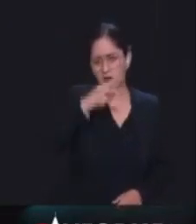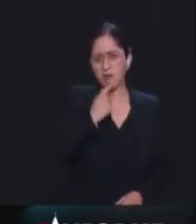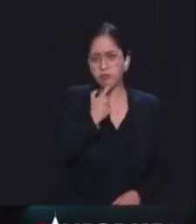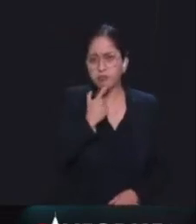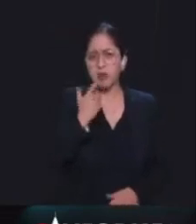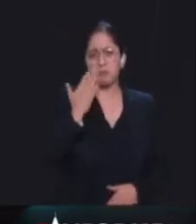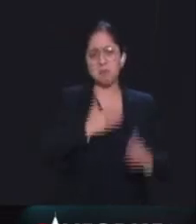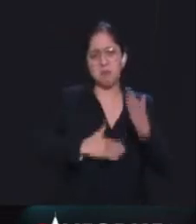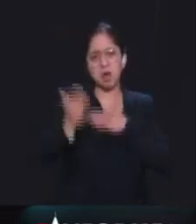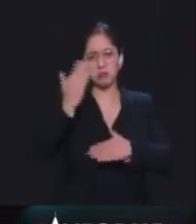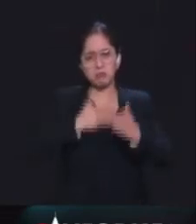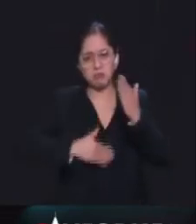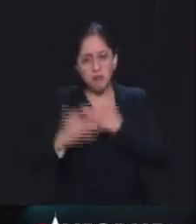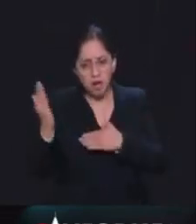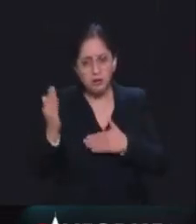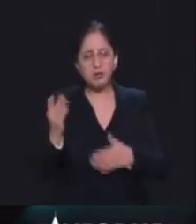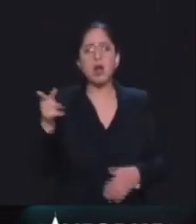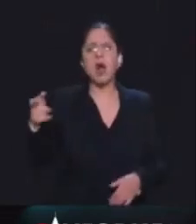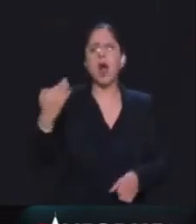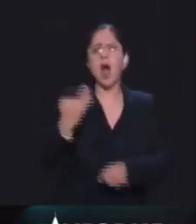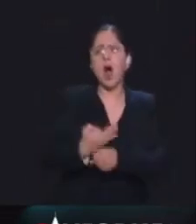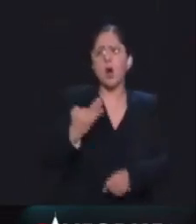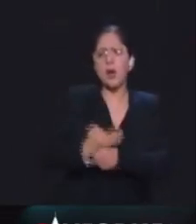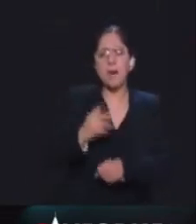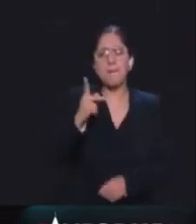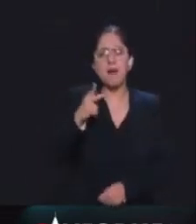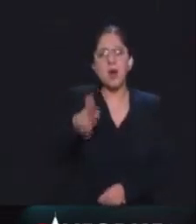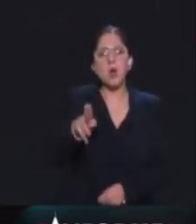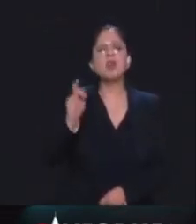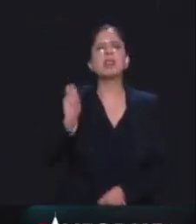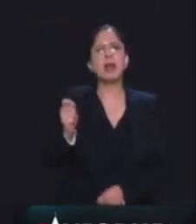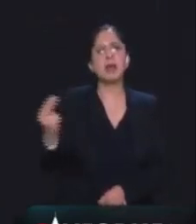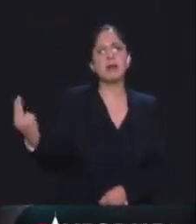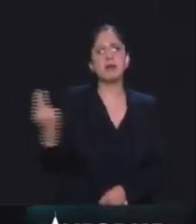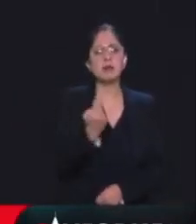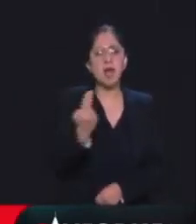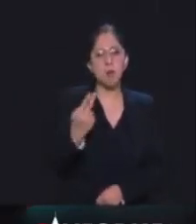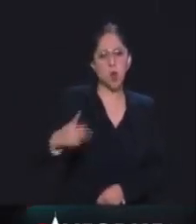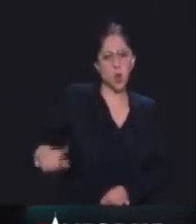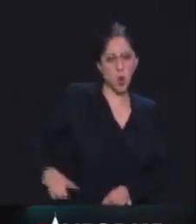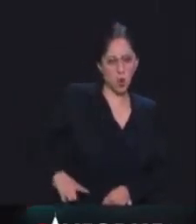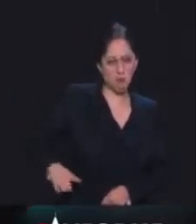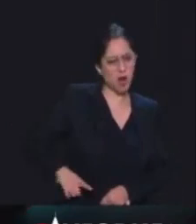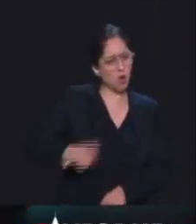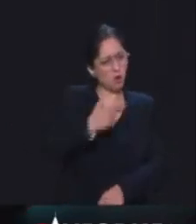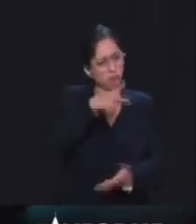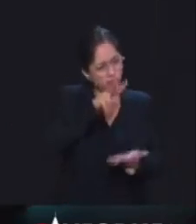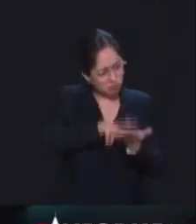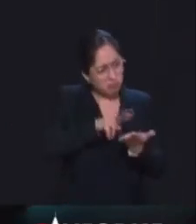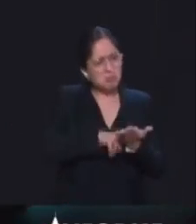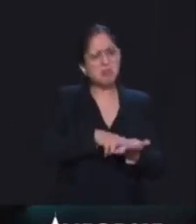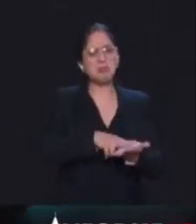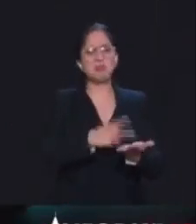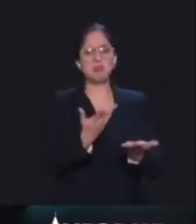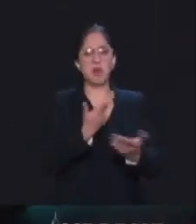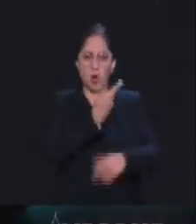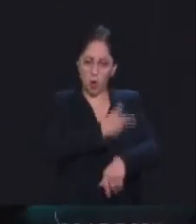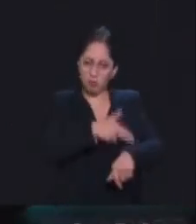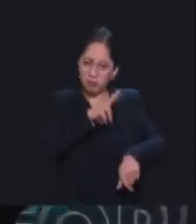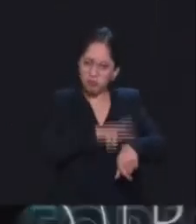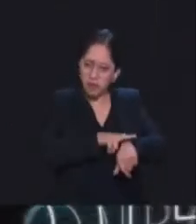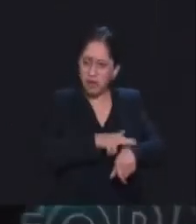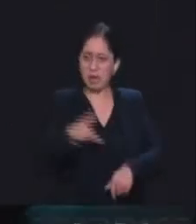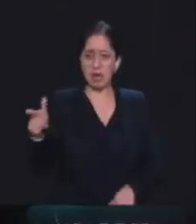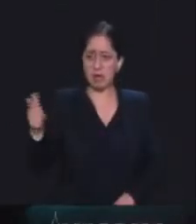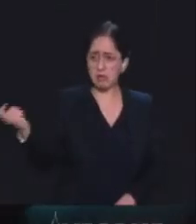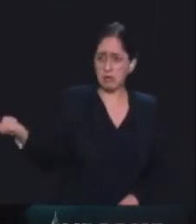no tenemos que organizar soviets, acá lo que tenemos que hacer es gobernar con honestidad. Con ese dinero que nos ahorramos nos va a ir bien. ¿Quiénes